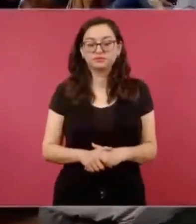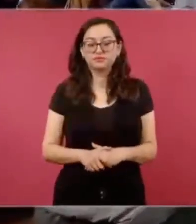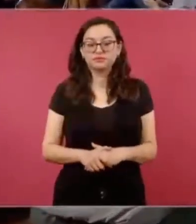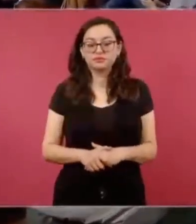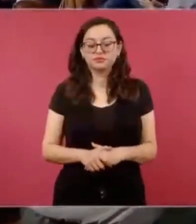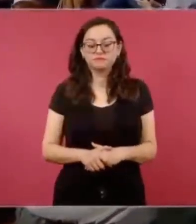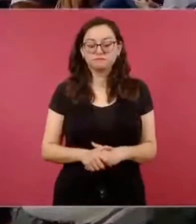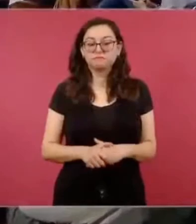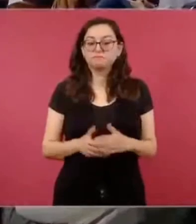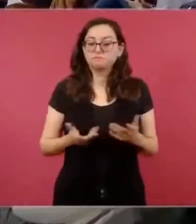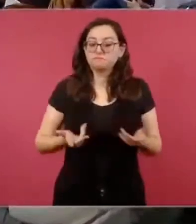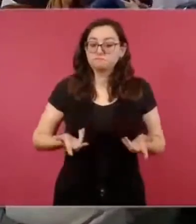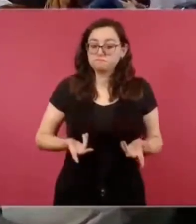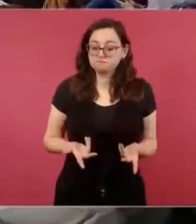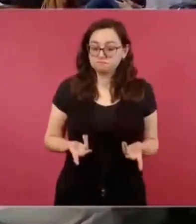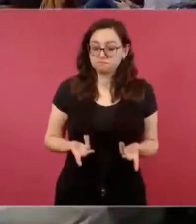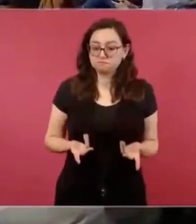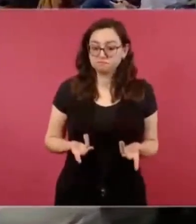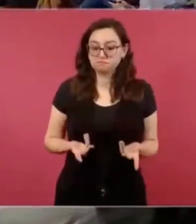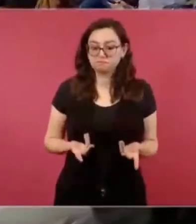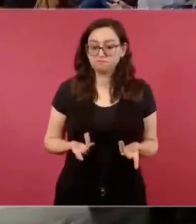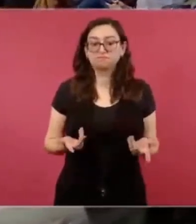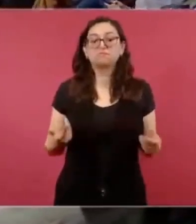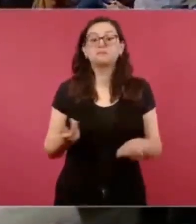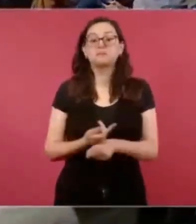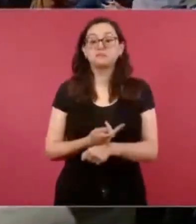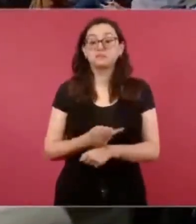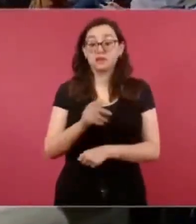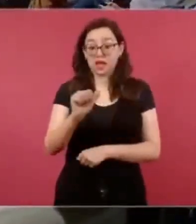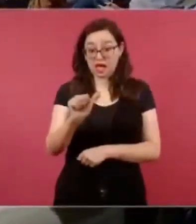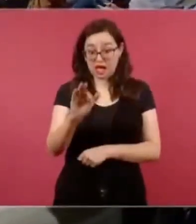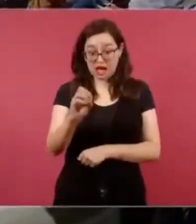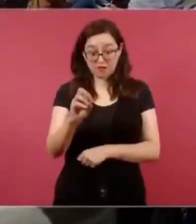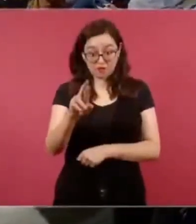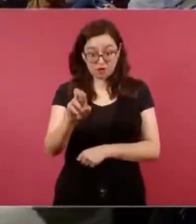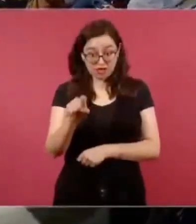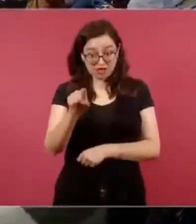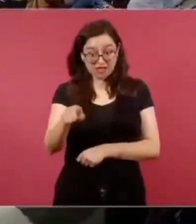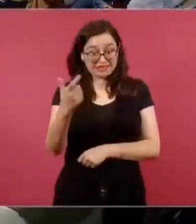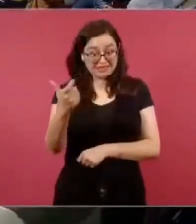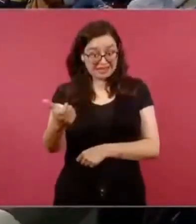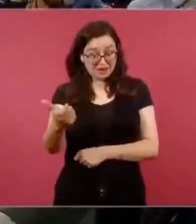Y las Afores no informaban.